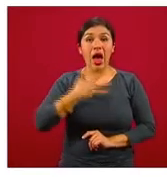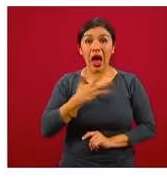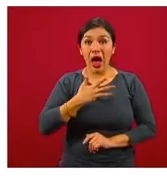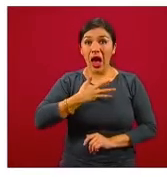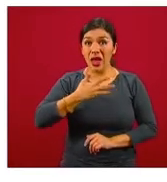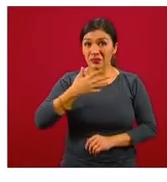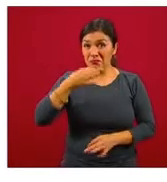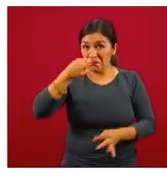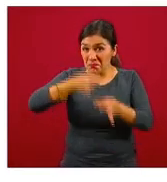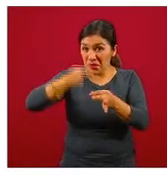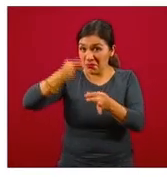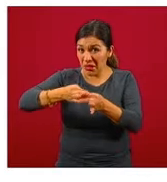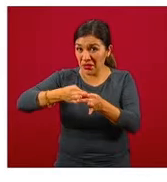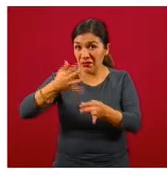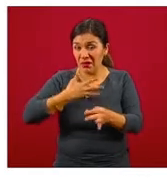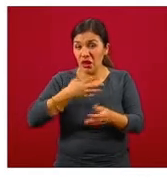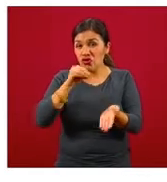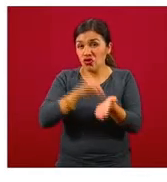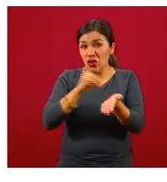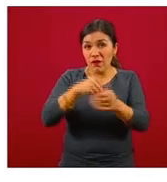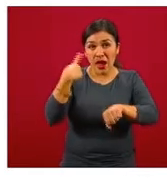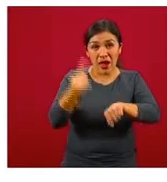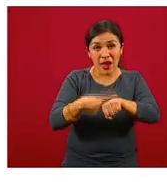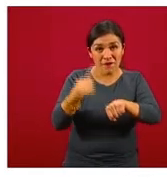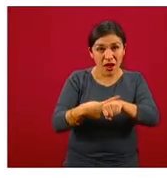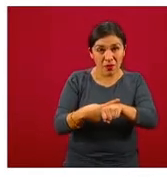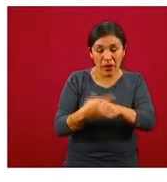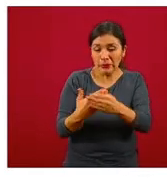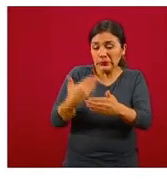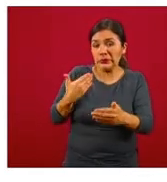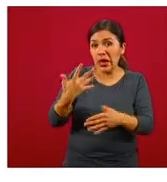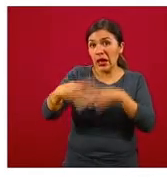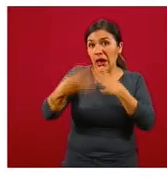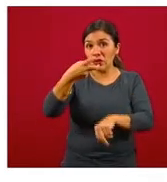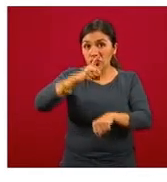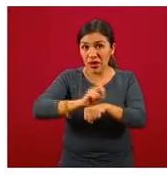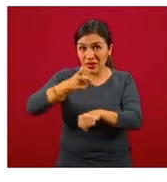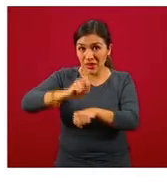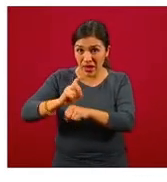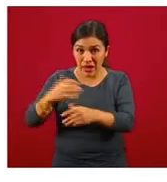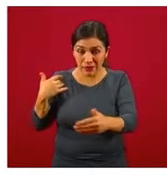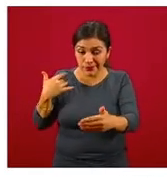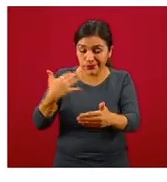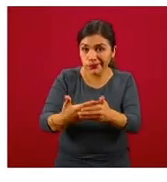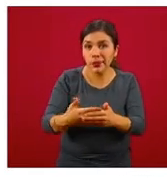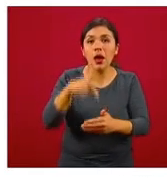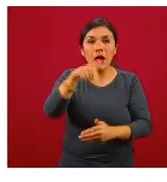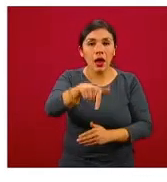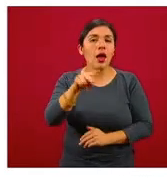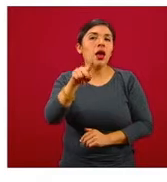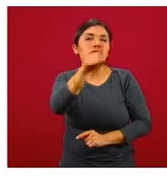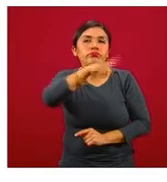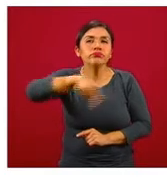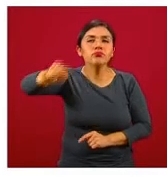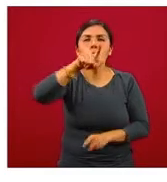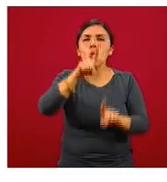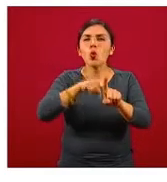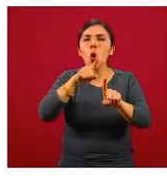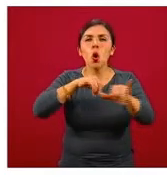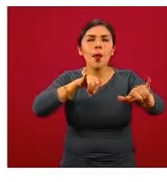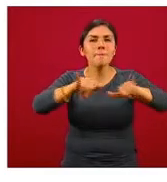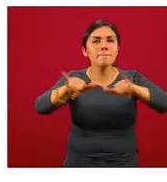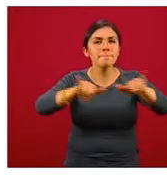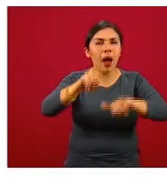casos confirmados, 10,057 active personas con inicio confirmed reciente en los últimos 14 cases. días de These are people enfermedad. who, again, in the Aquí vemos que la last two coloración weeks del have mapa